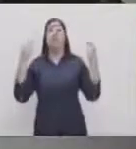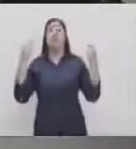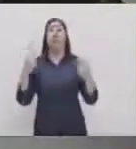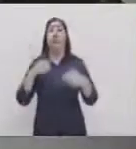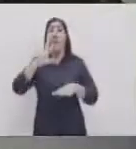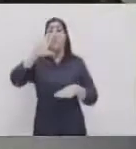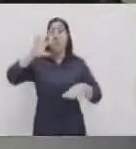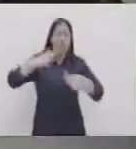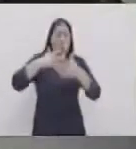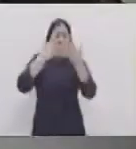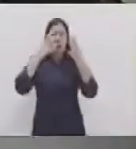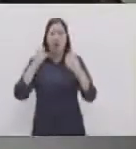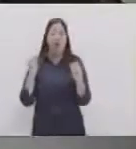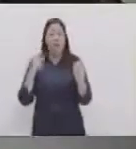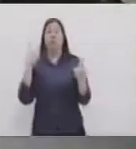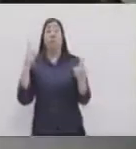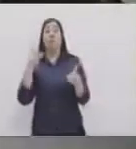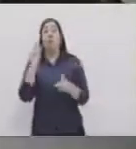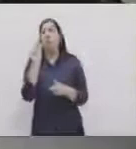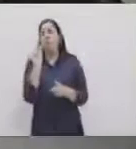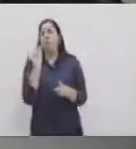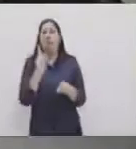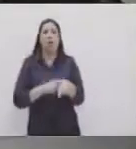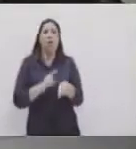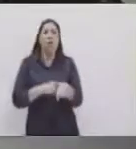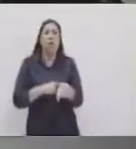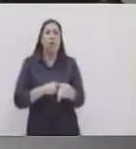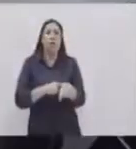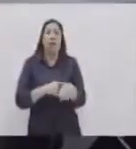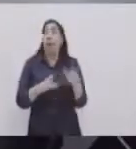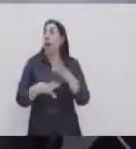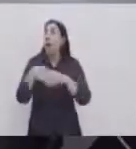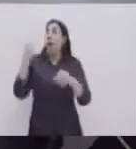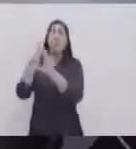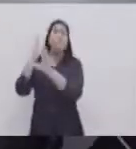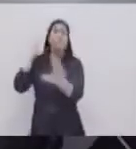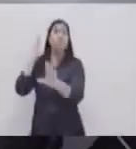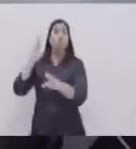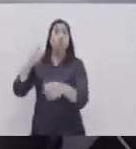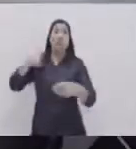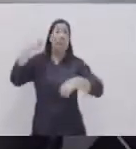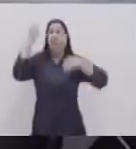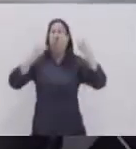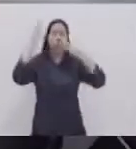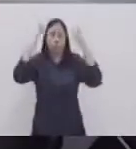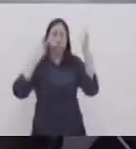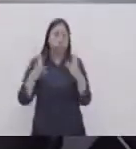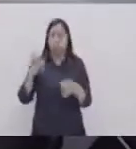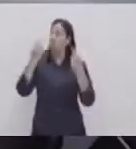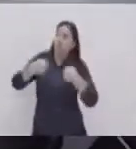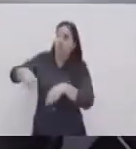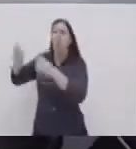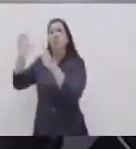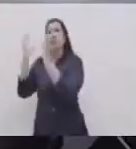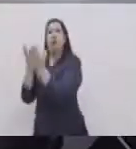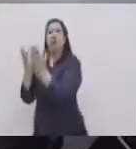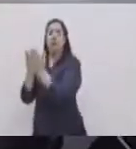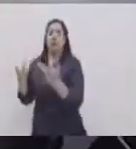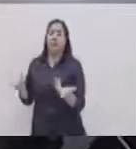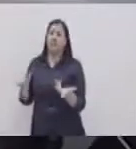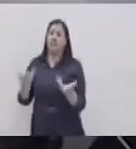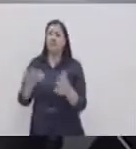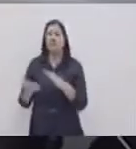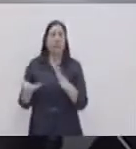5, más que todo a las 5 de la mañana, que pasa el bus para irse al centro educativo a estudiar, lleva a veces